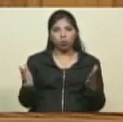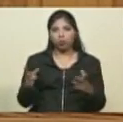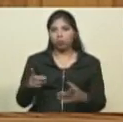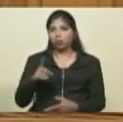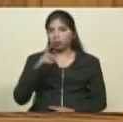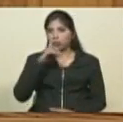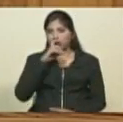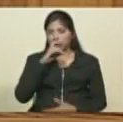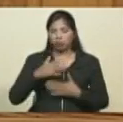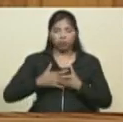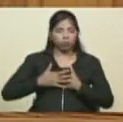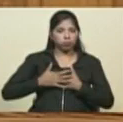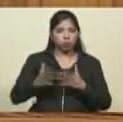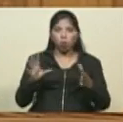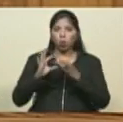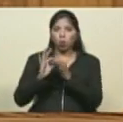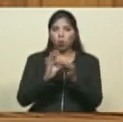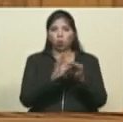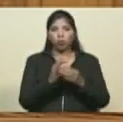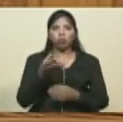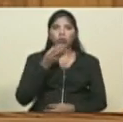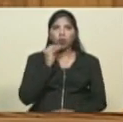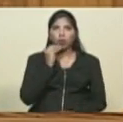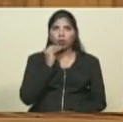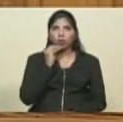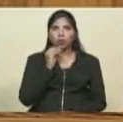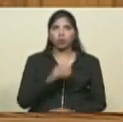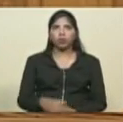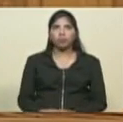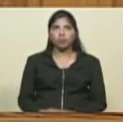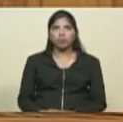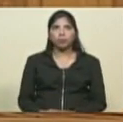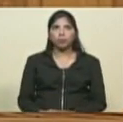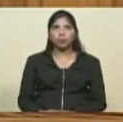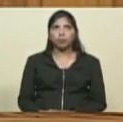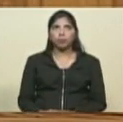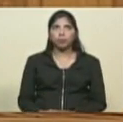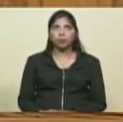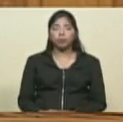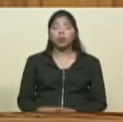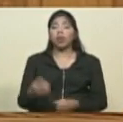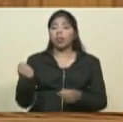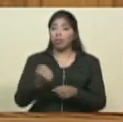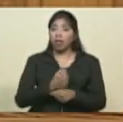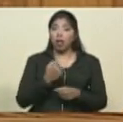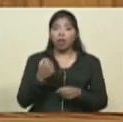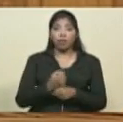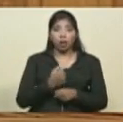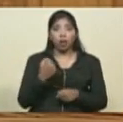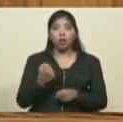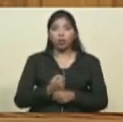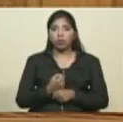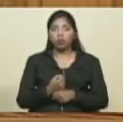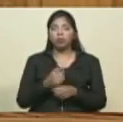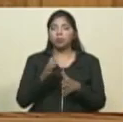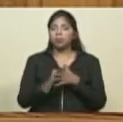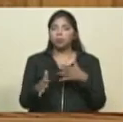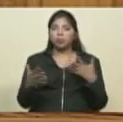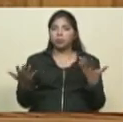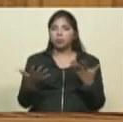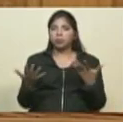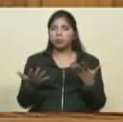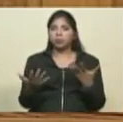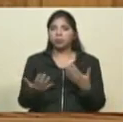poder soberano, al cual ha presentado un papel de trabajo mediante el